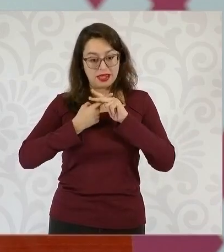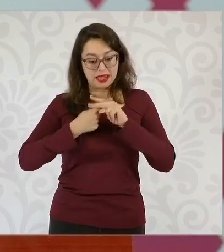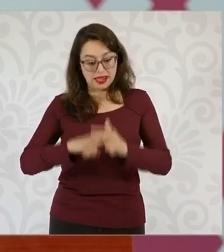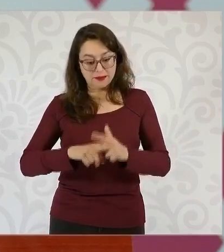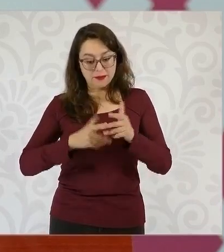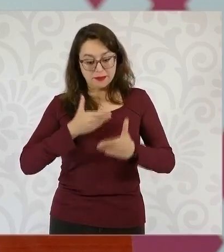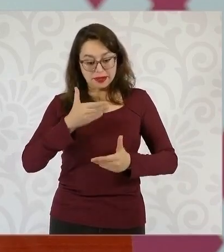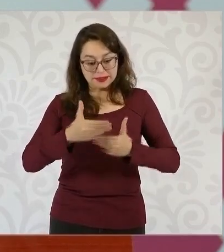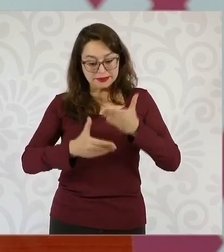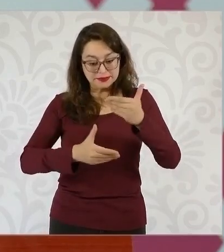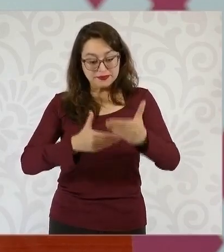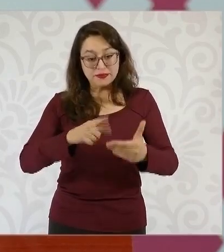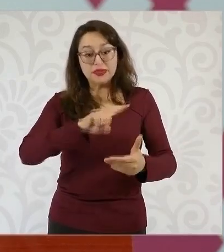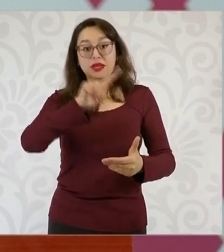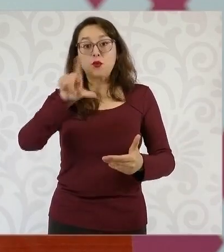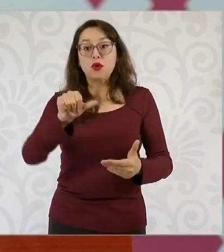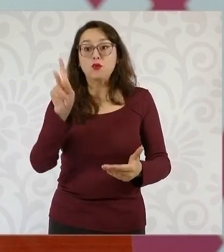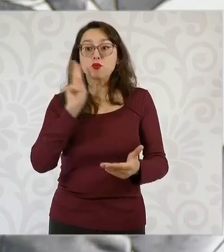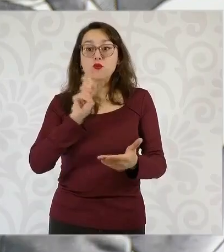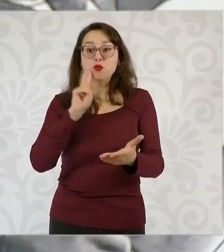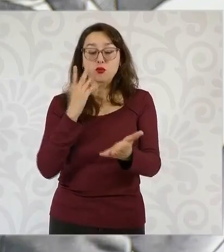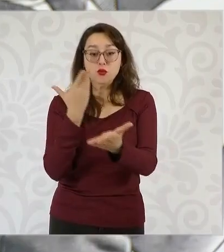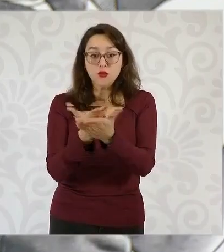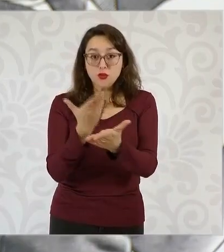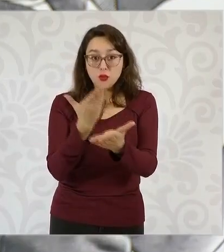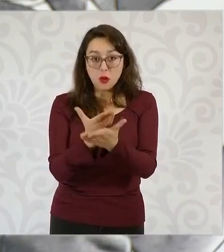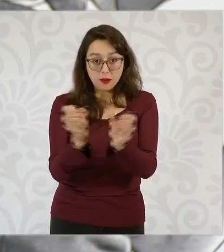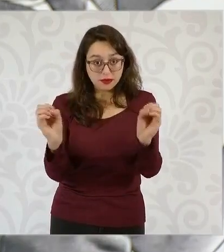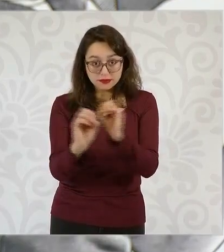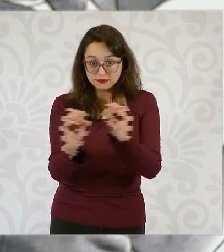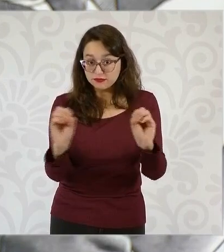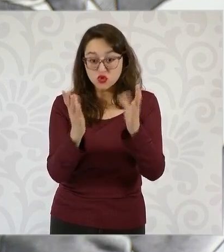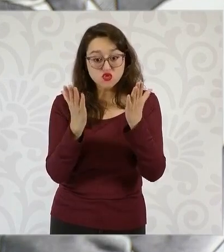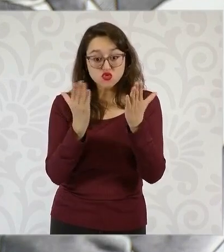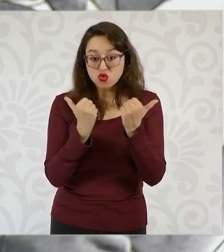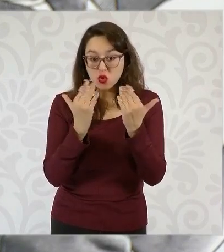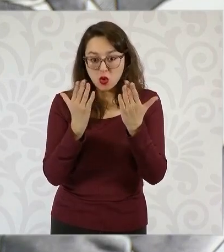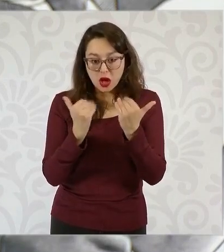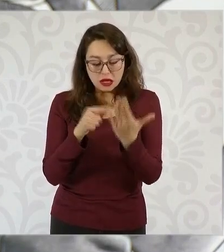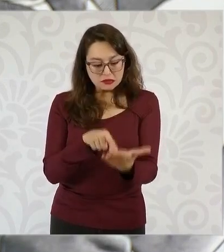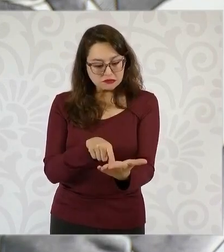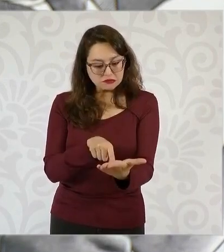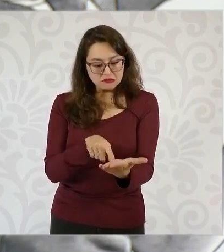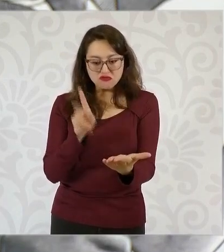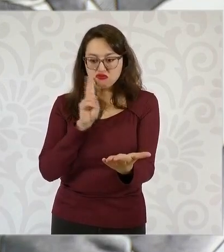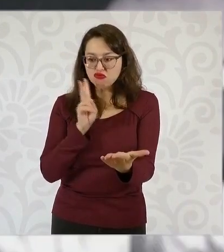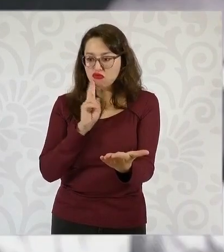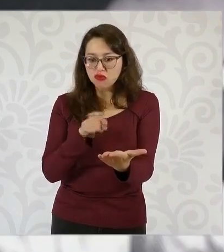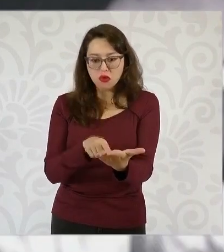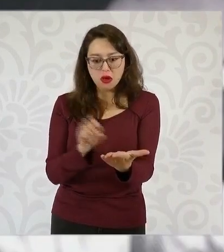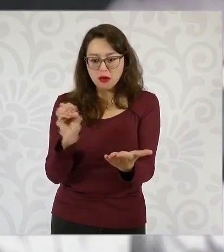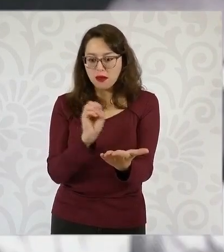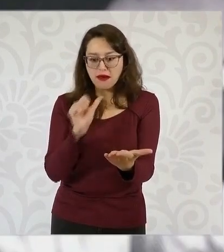lo puede probar y la autoridad que procura justicia determina el no ejercicio,